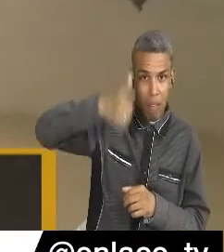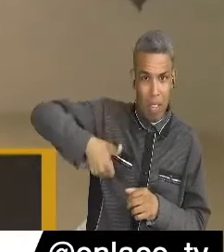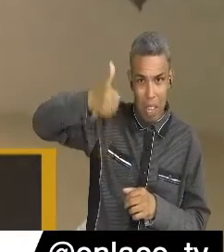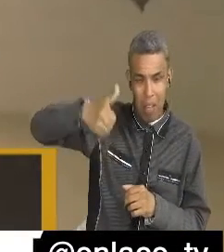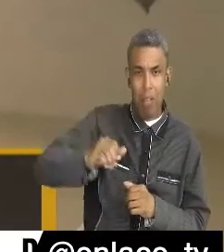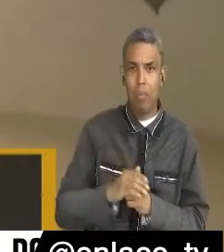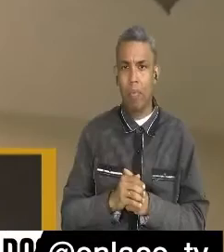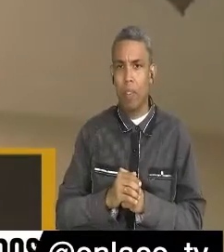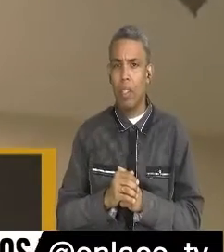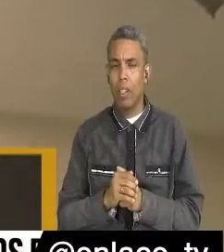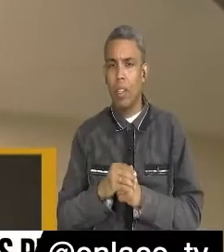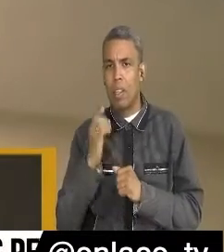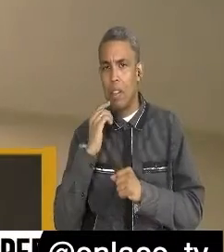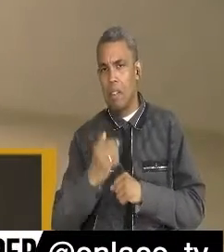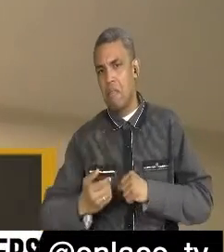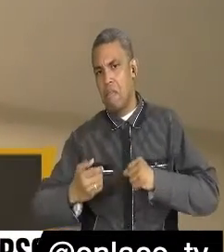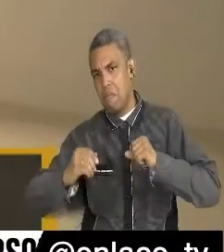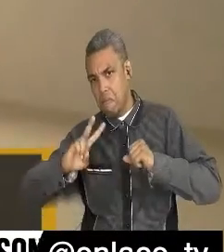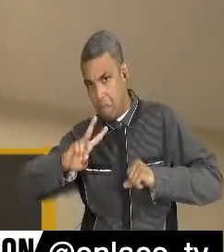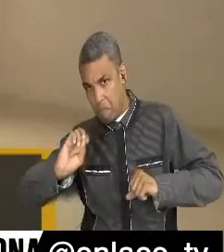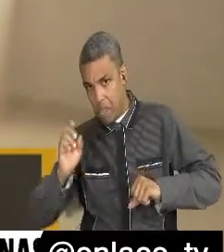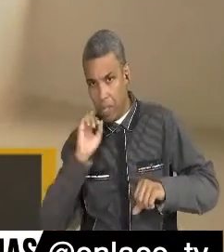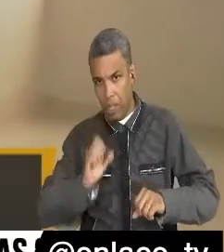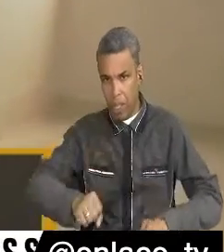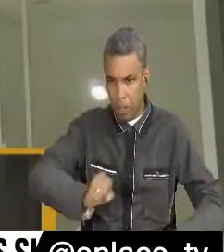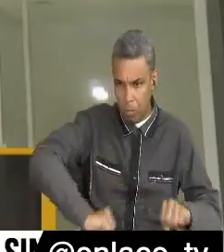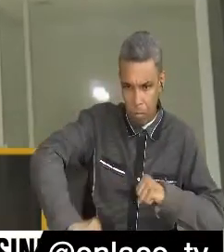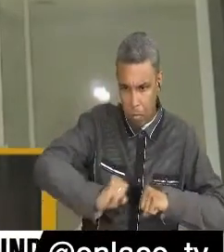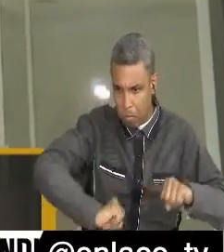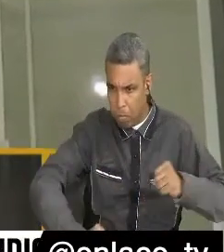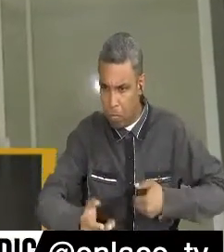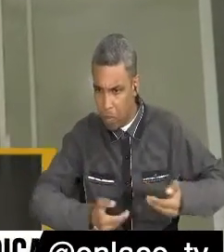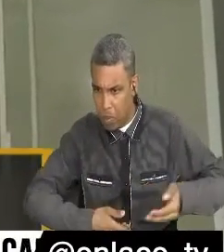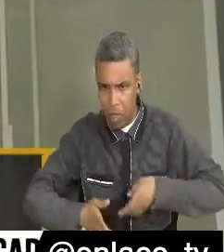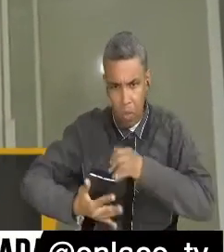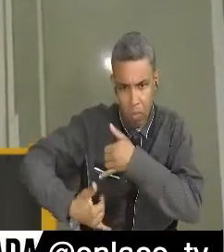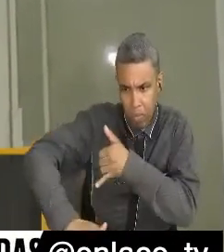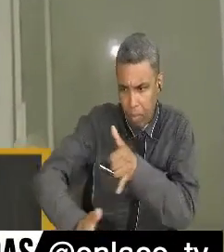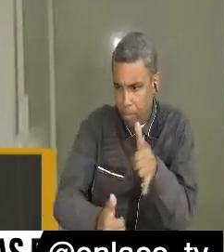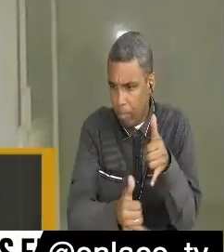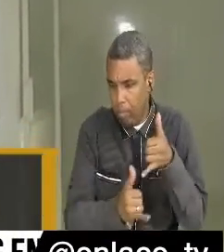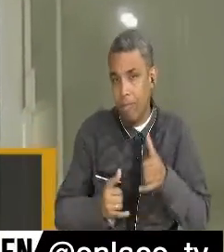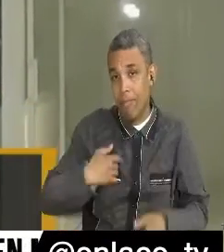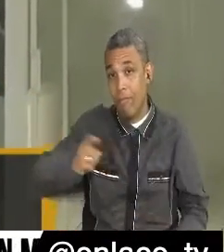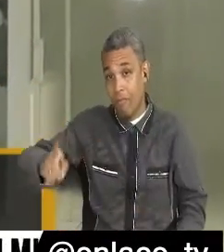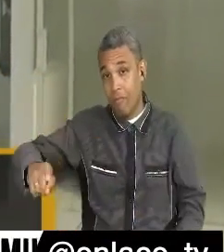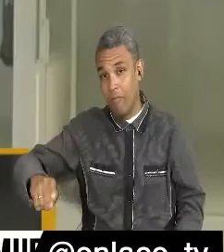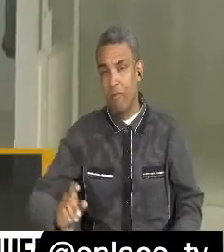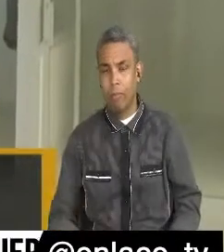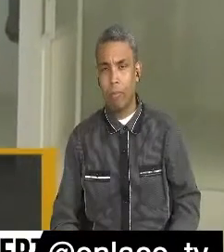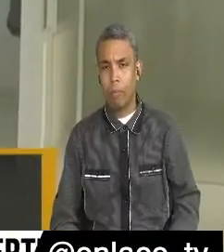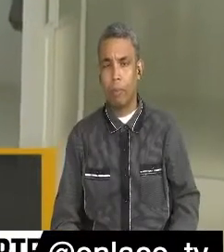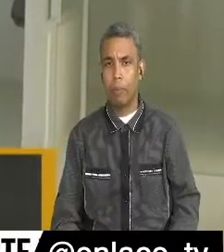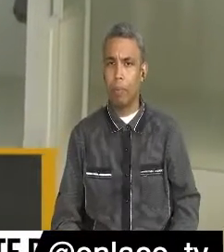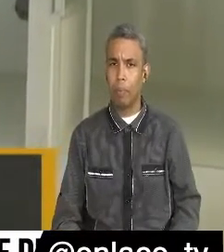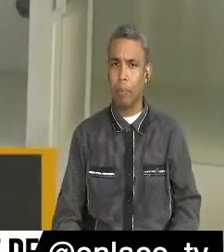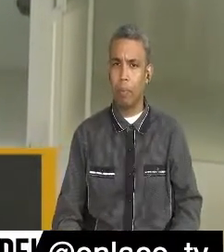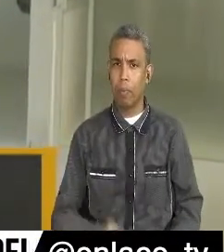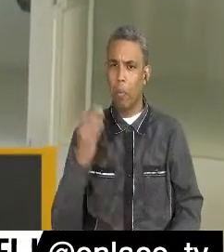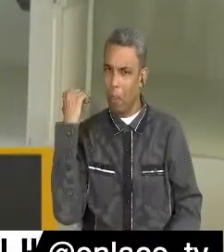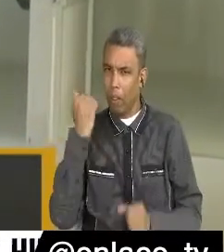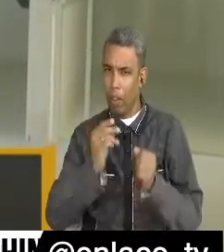de servicios generales, que sería, y de acuerdo a lo que hablamos con la gente de la